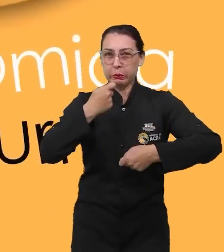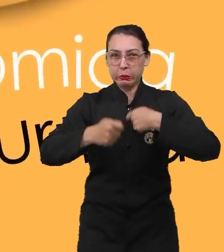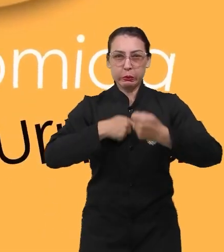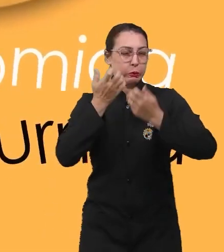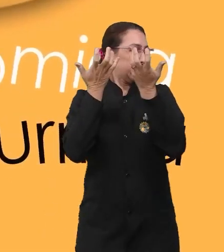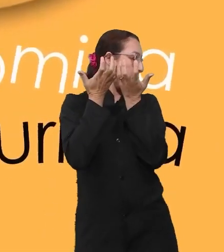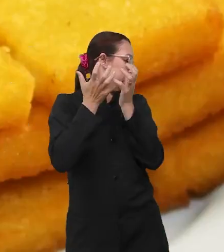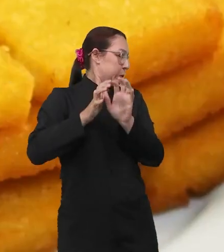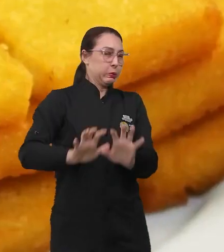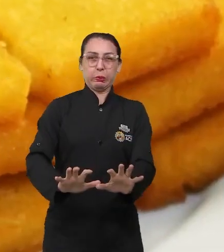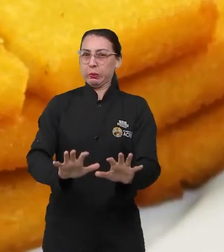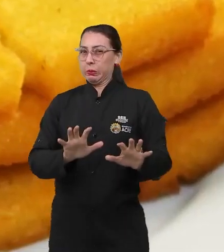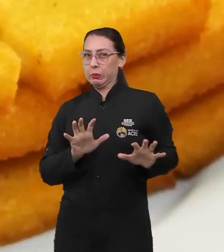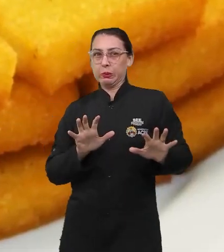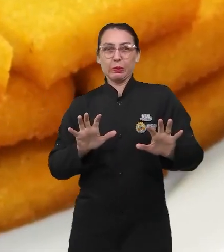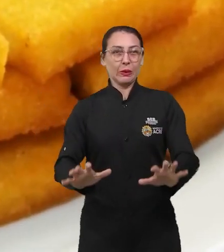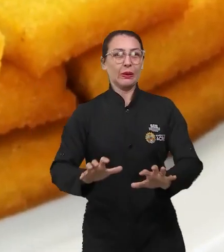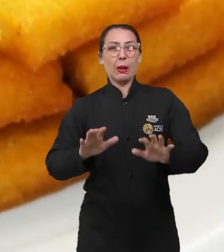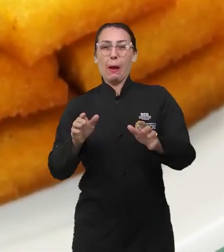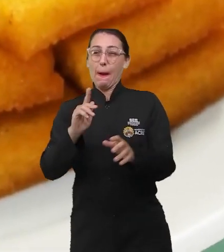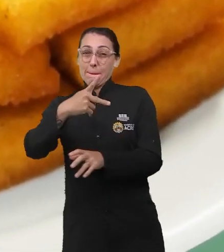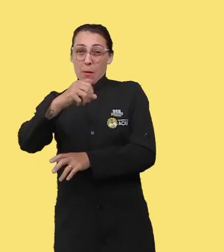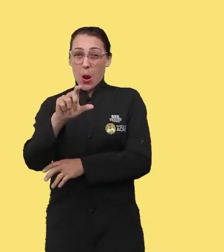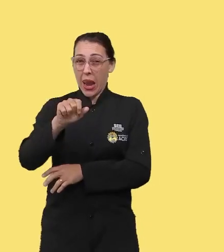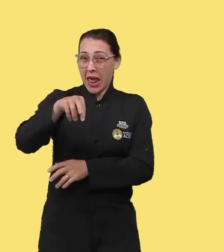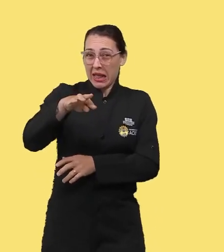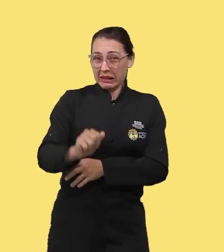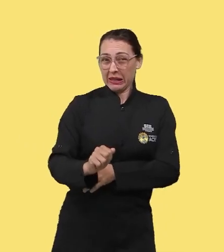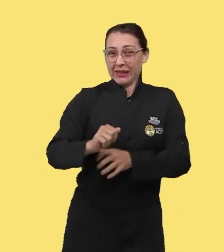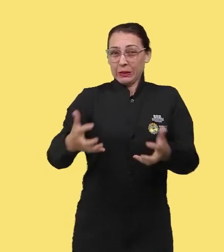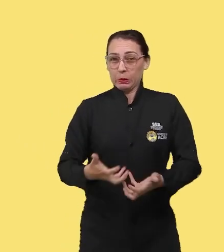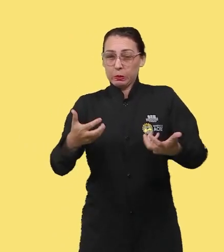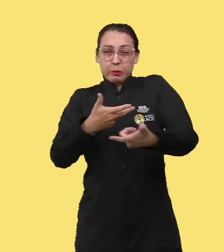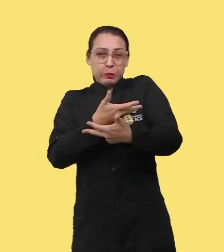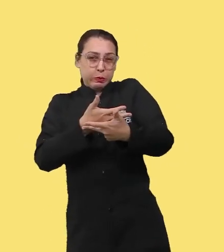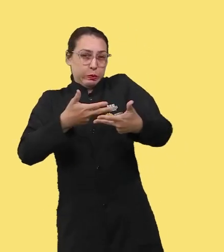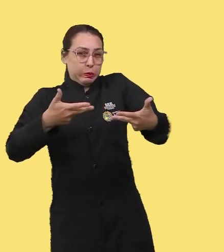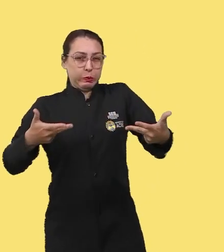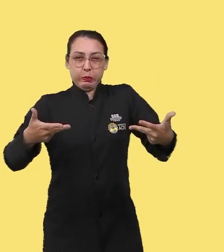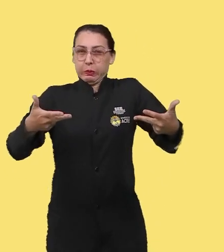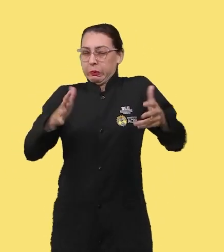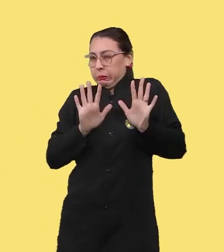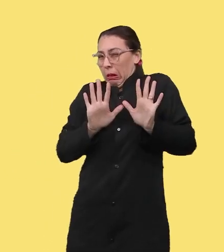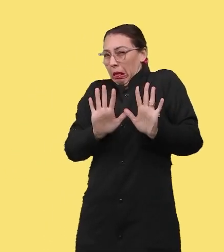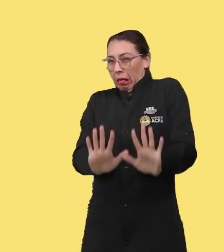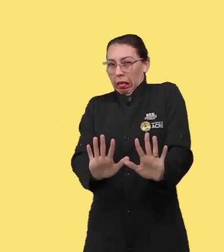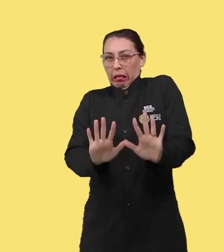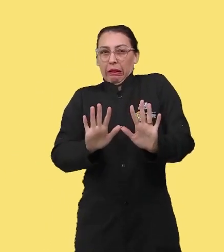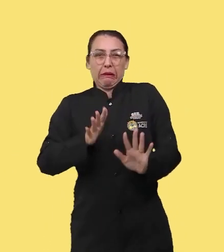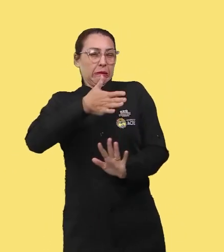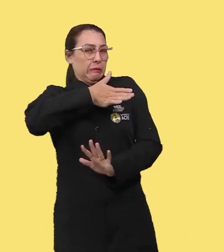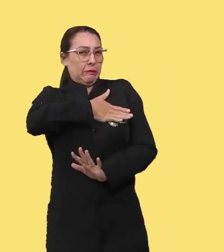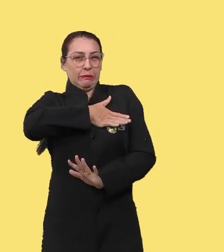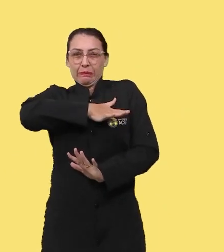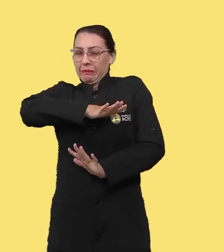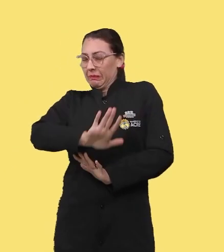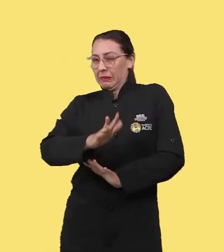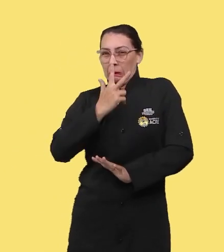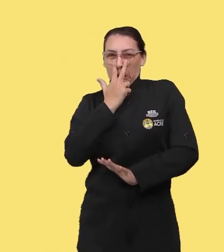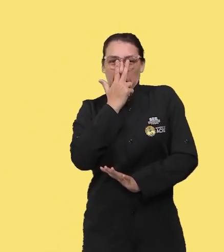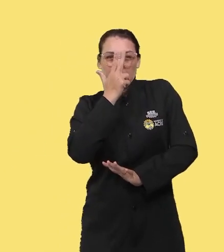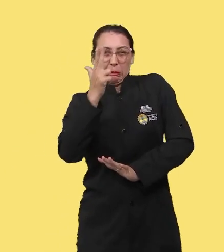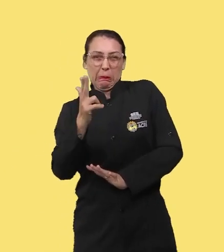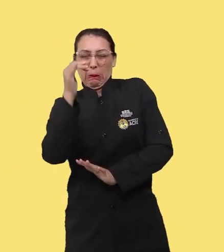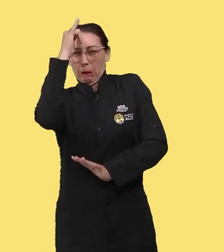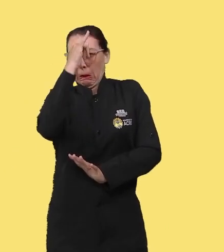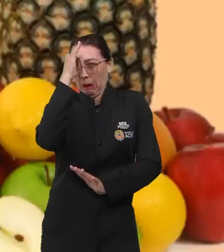aburrida, no la quiero. No más polenta ni ensalada, a mí todo eso me parece